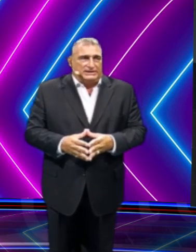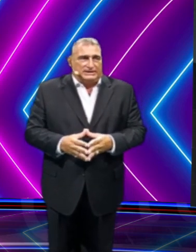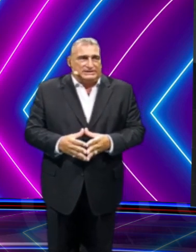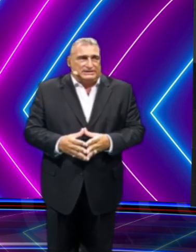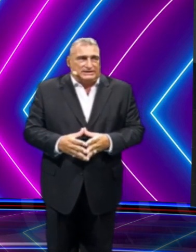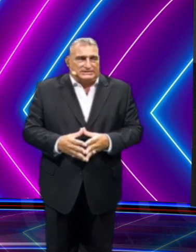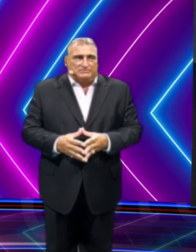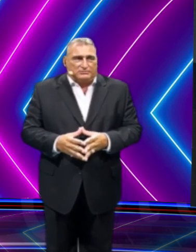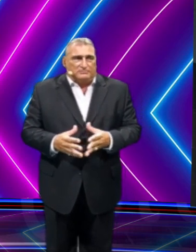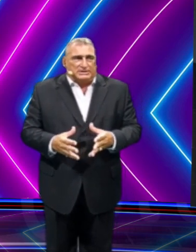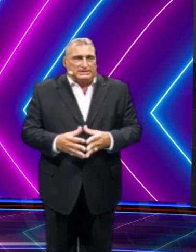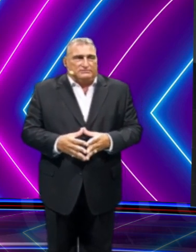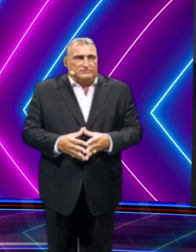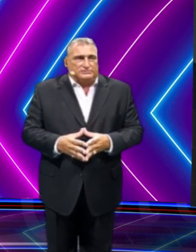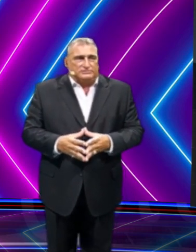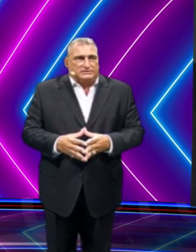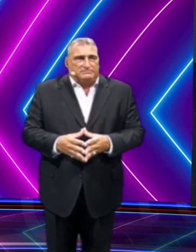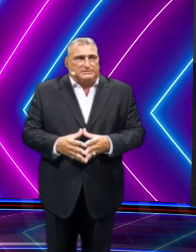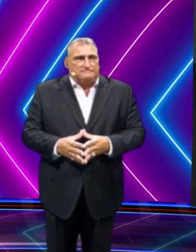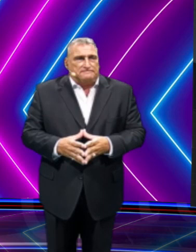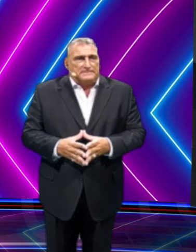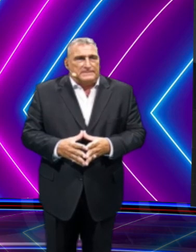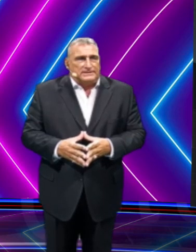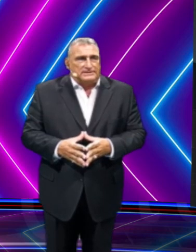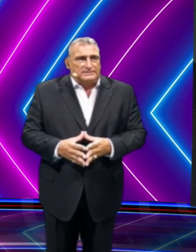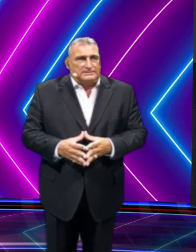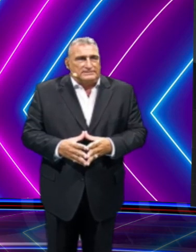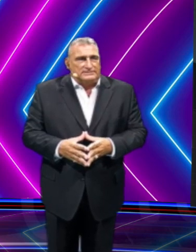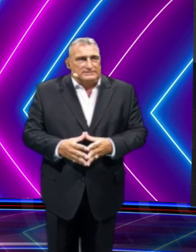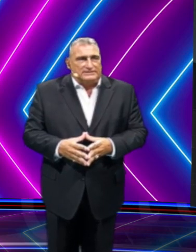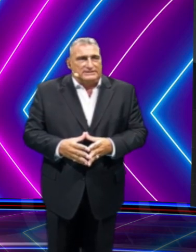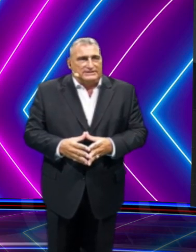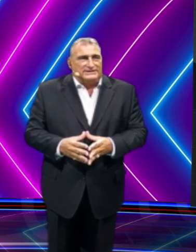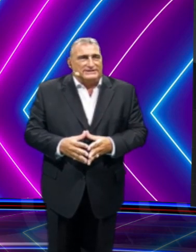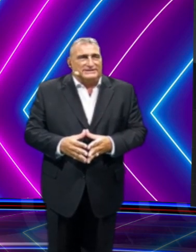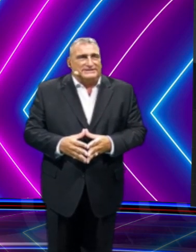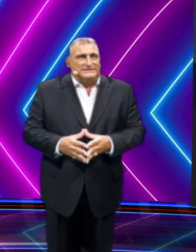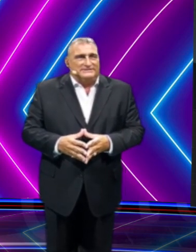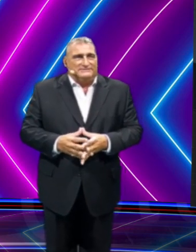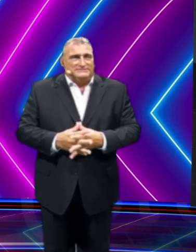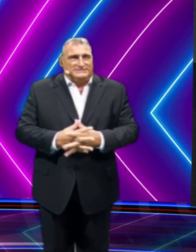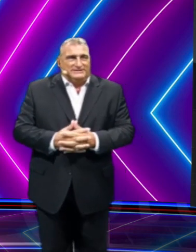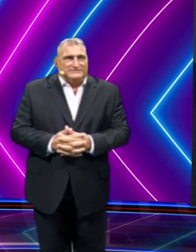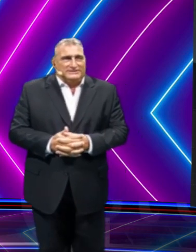grande y gracias por compartir con nosotros siempre. Un beso grande, Pedro. Nos vemos.